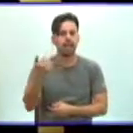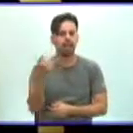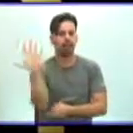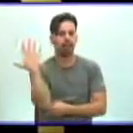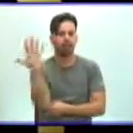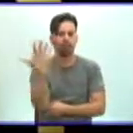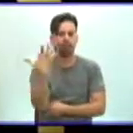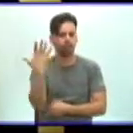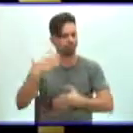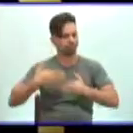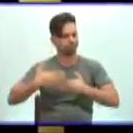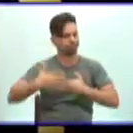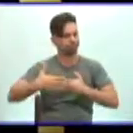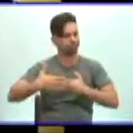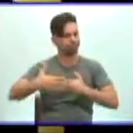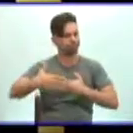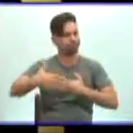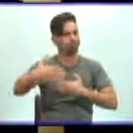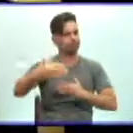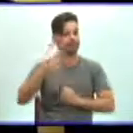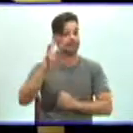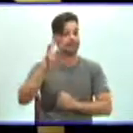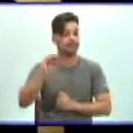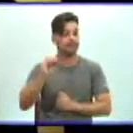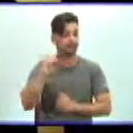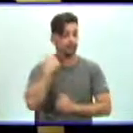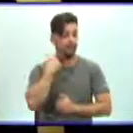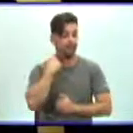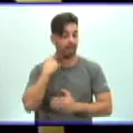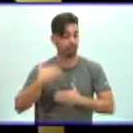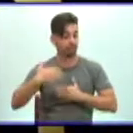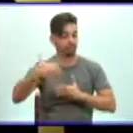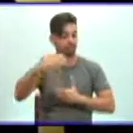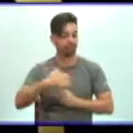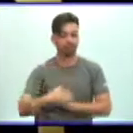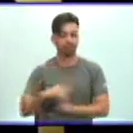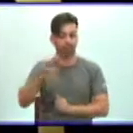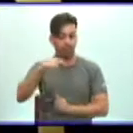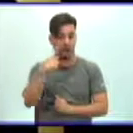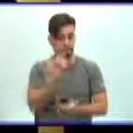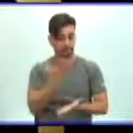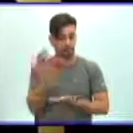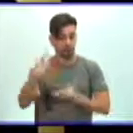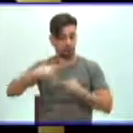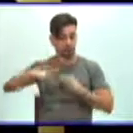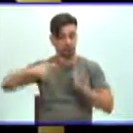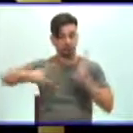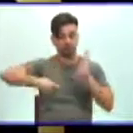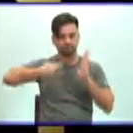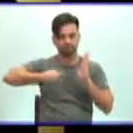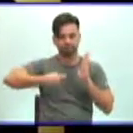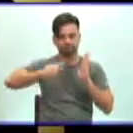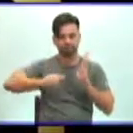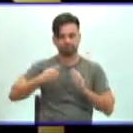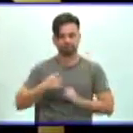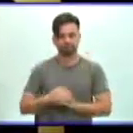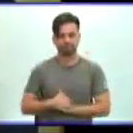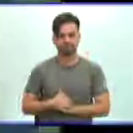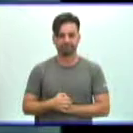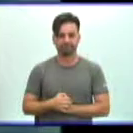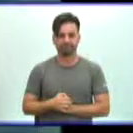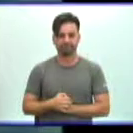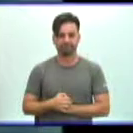un largo periodo de tiempo. Veamos entonces este material audiovisual que nos refuerza esto que hemos